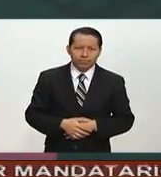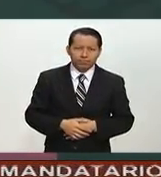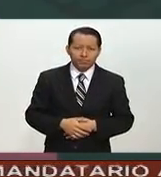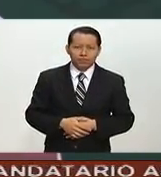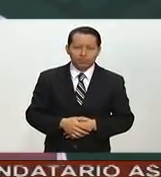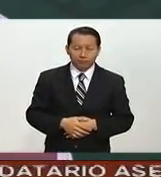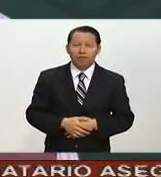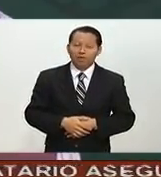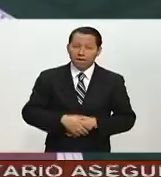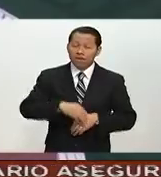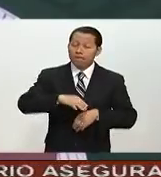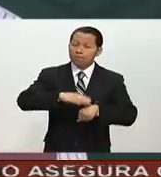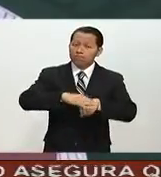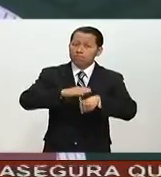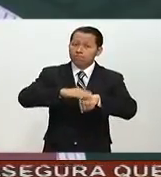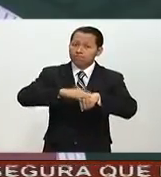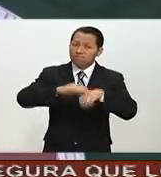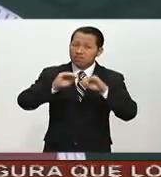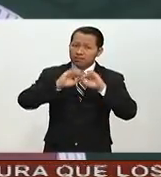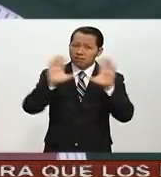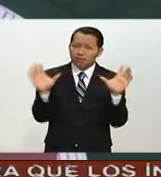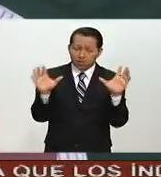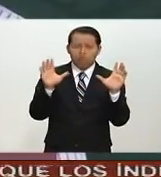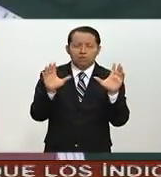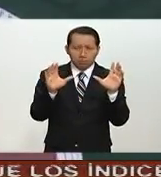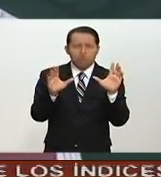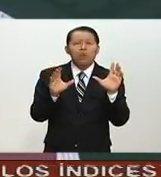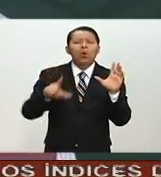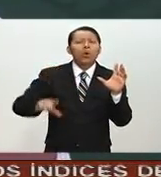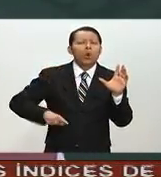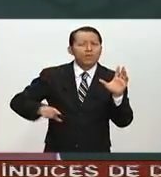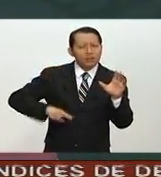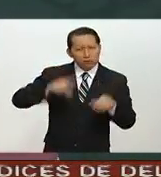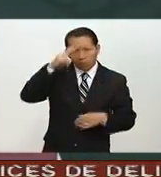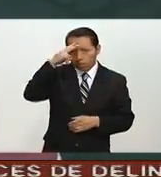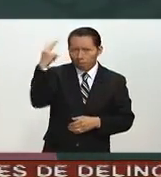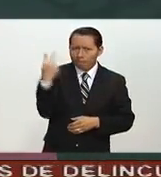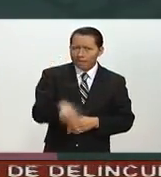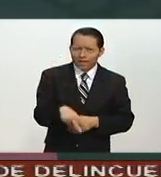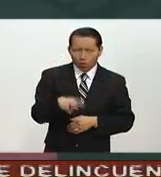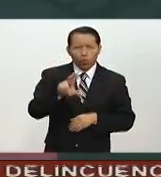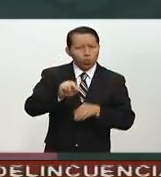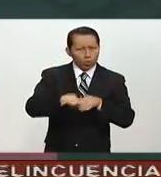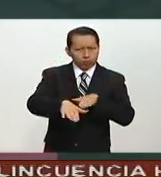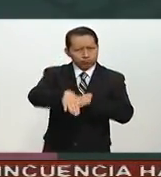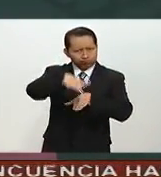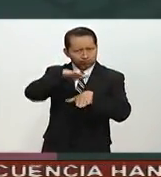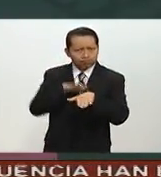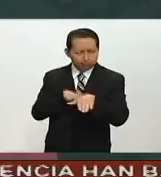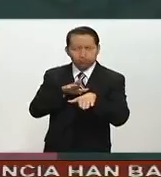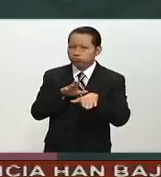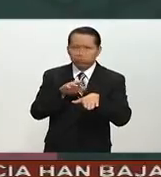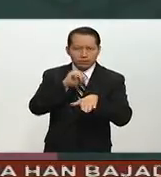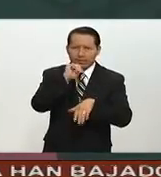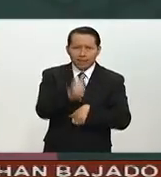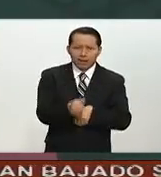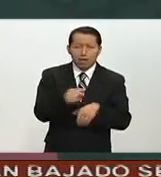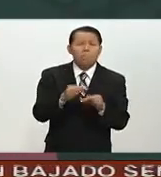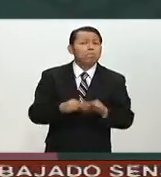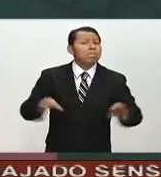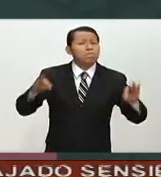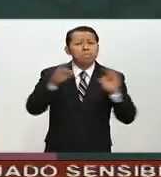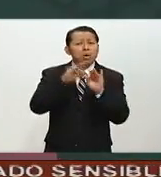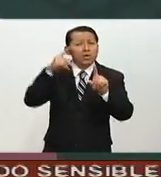El mensaje es claro. El Estado mexicano no dará un paso atrás en este